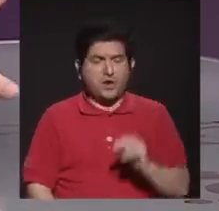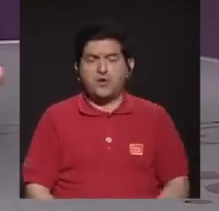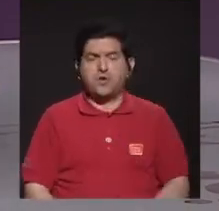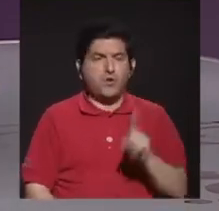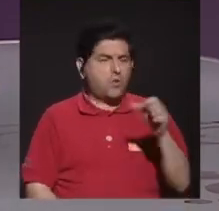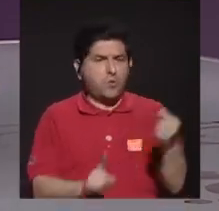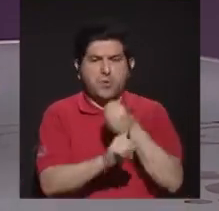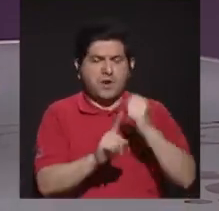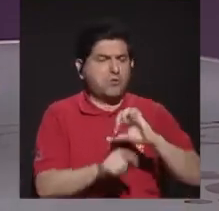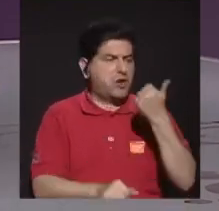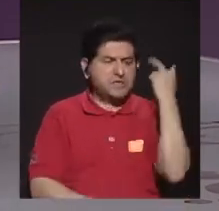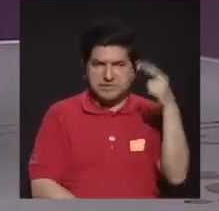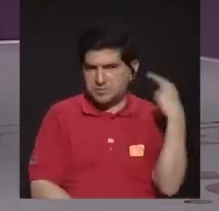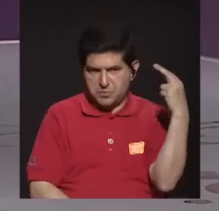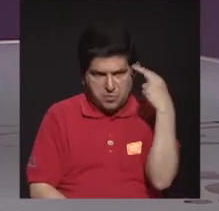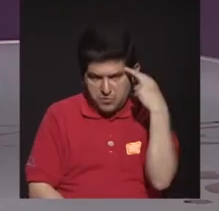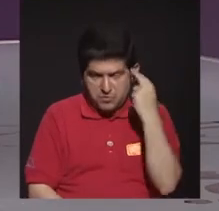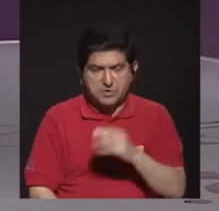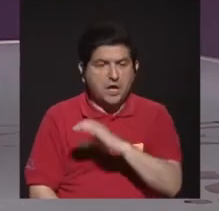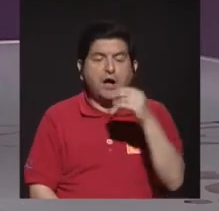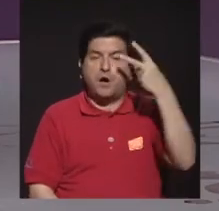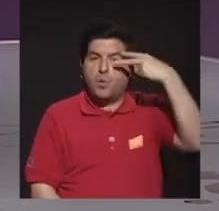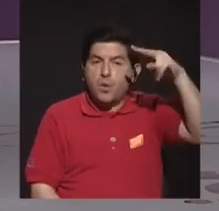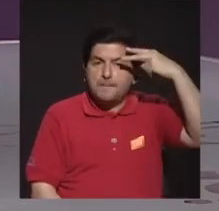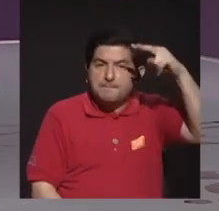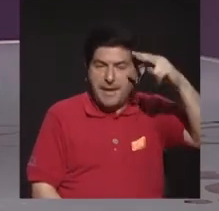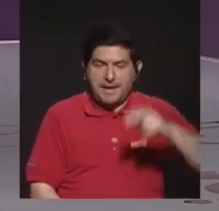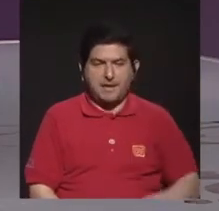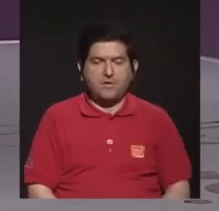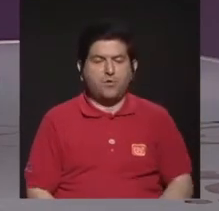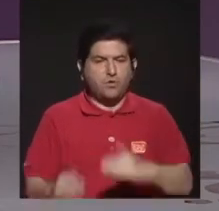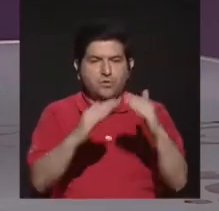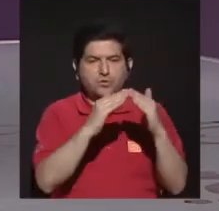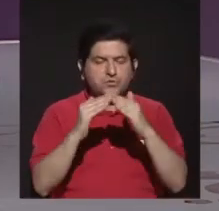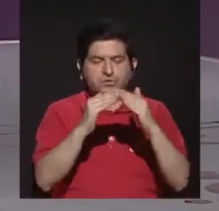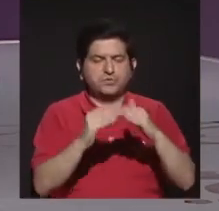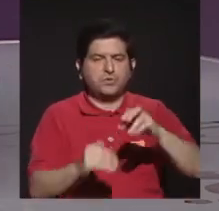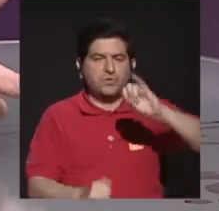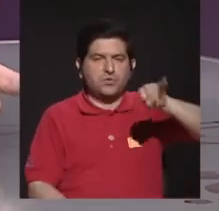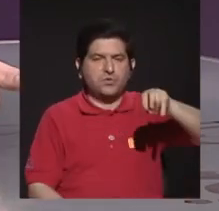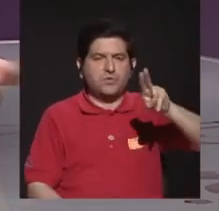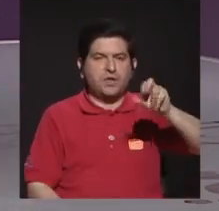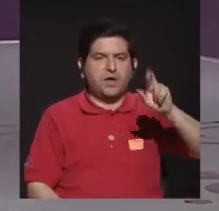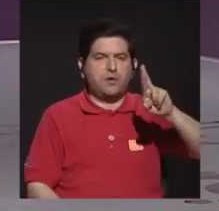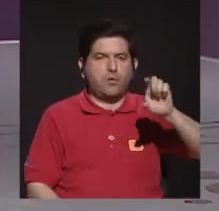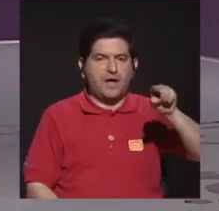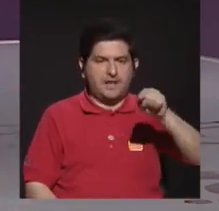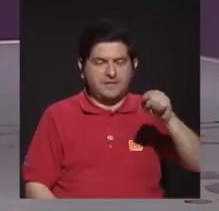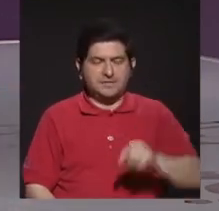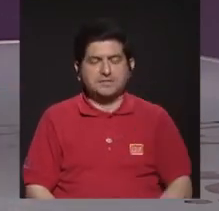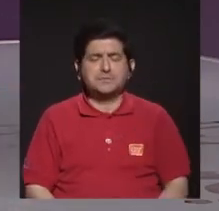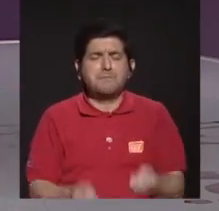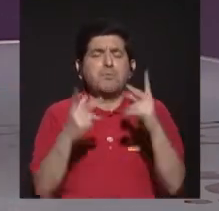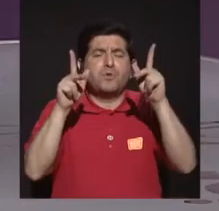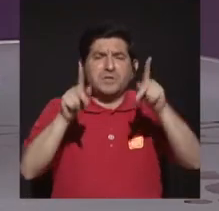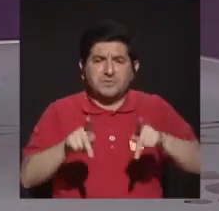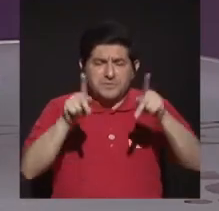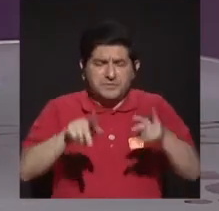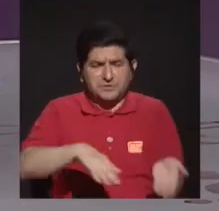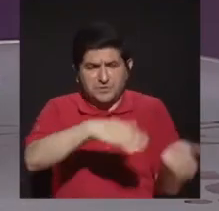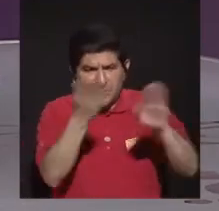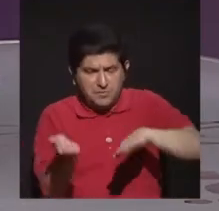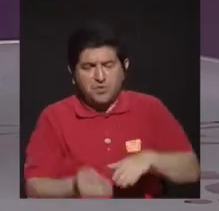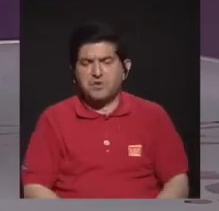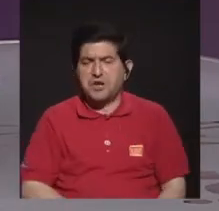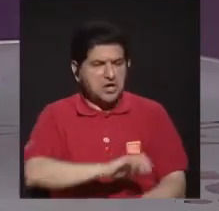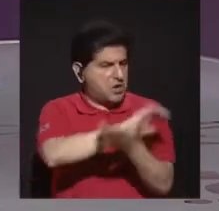transversal que tenga otras causas, ¿no? O que en México, en Ciudad Juárez, han muerto cientos de mujeres sin que haya realmente un cambio en los